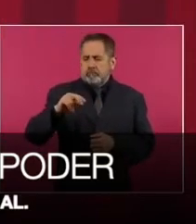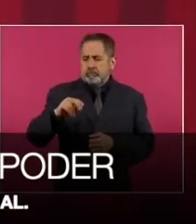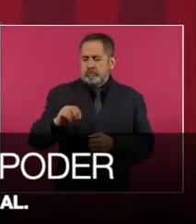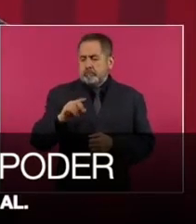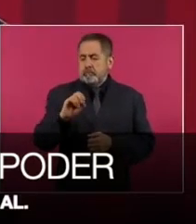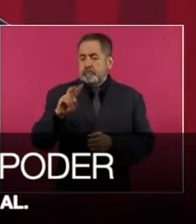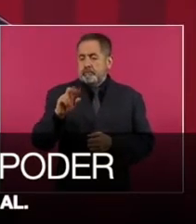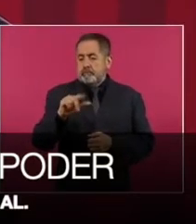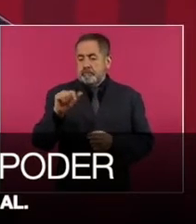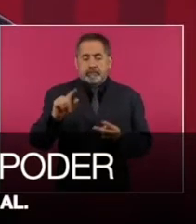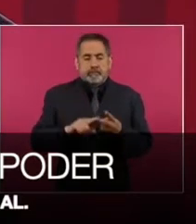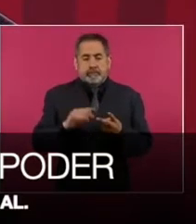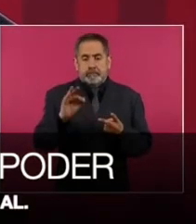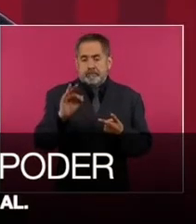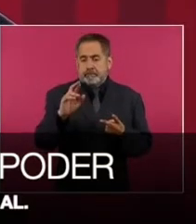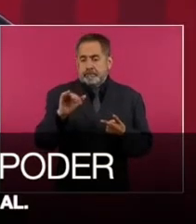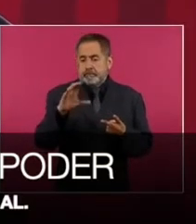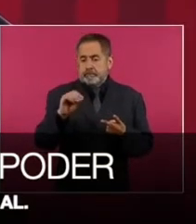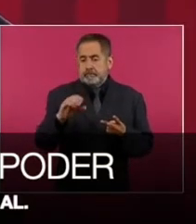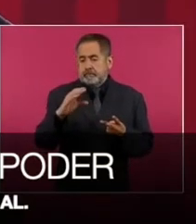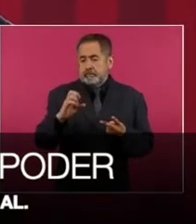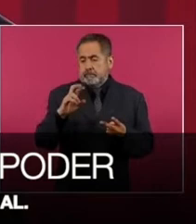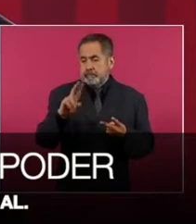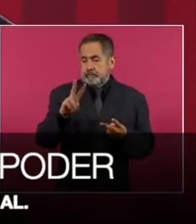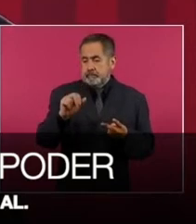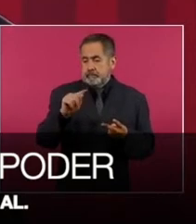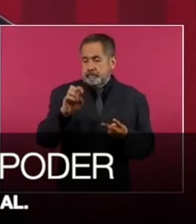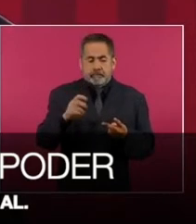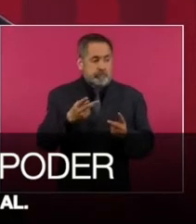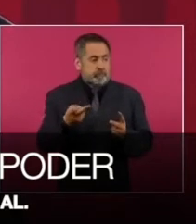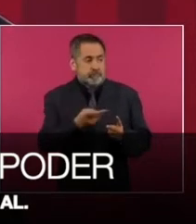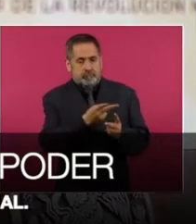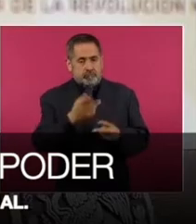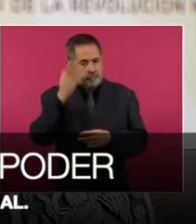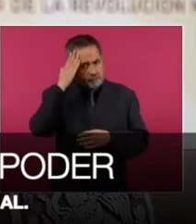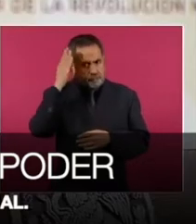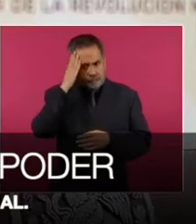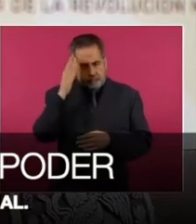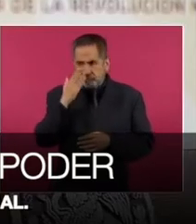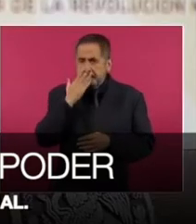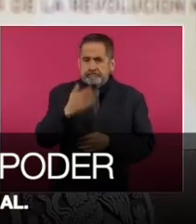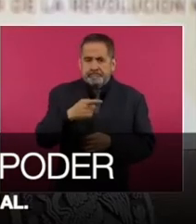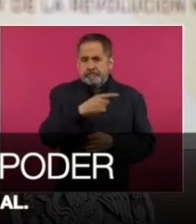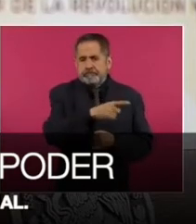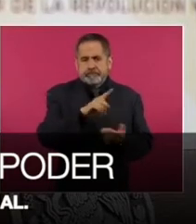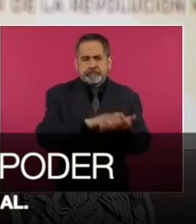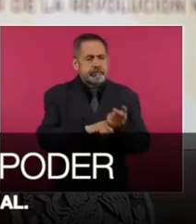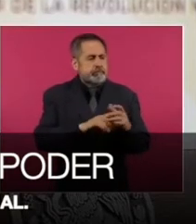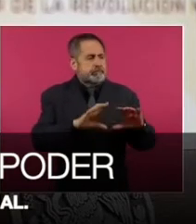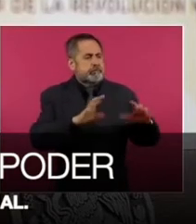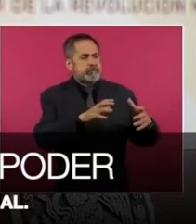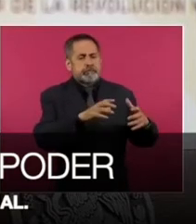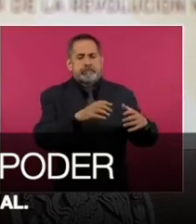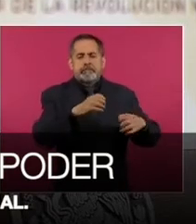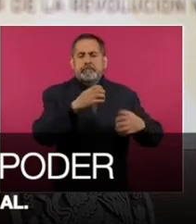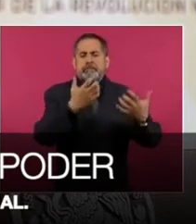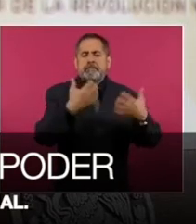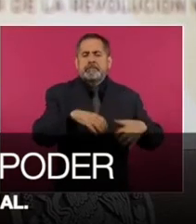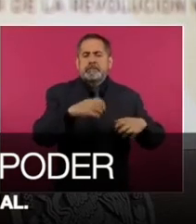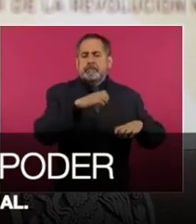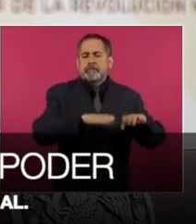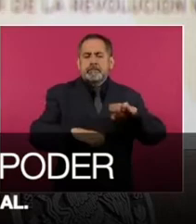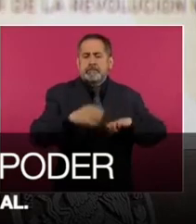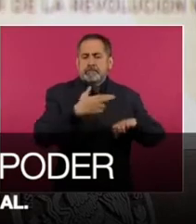que resta del año se promueva la información necesaria respecto al tema y a principios del año próximo se lleve a cabo la